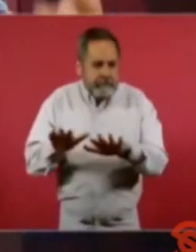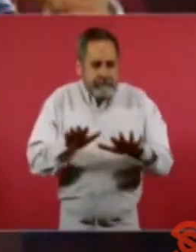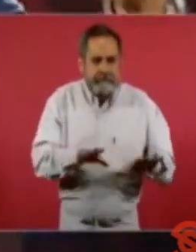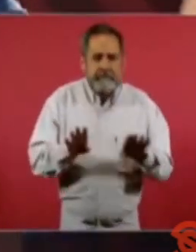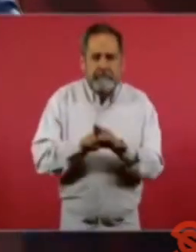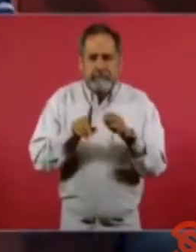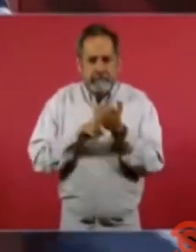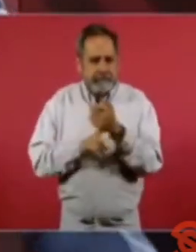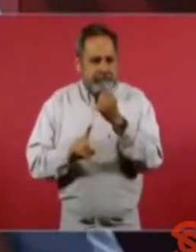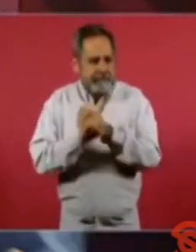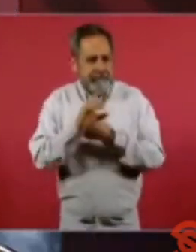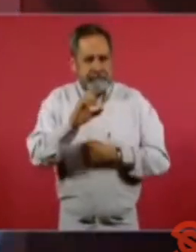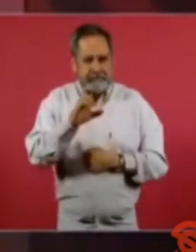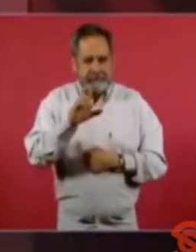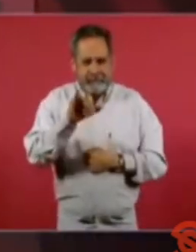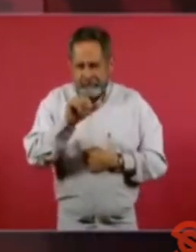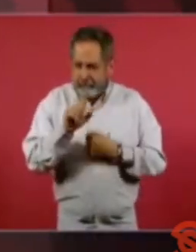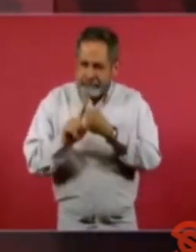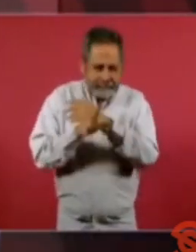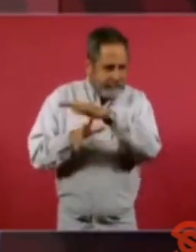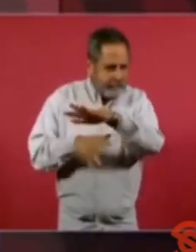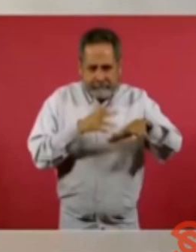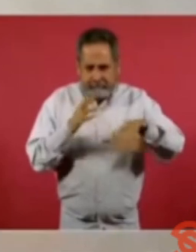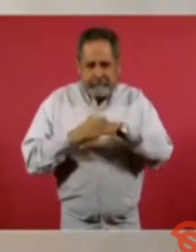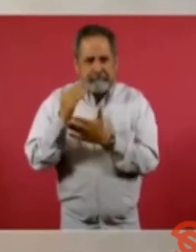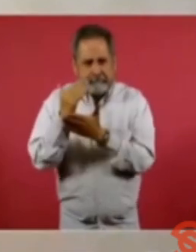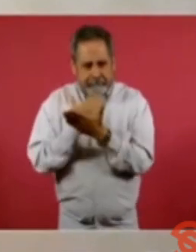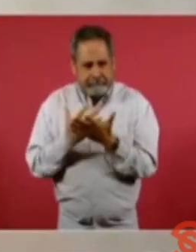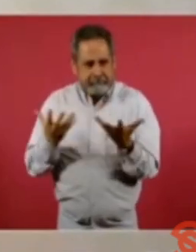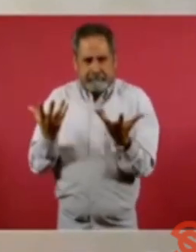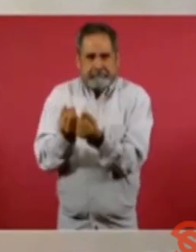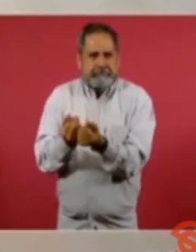enfrentar la crisis que tienen, que padecen,